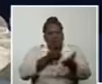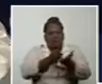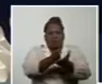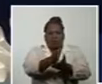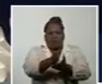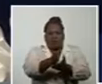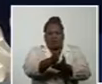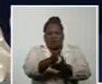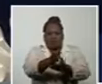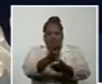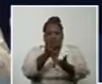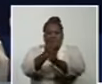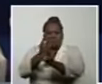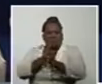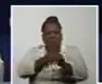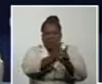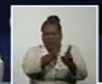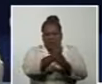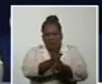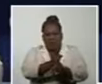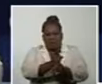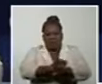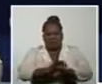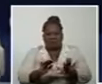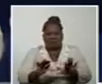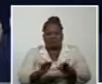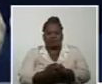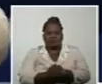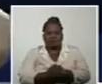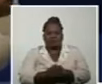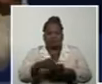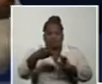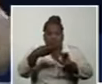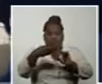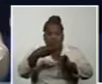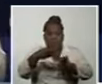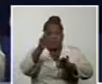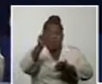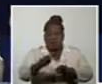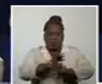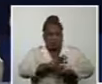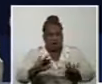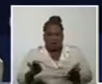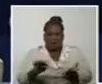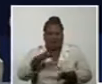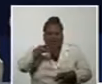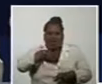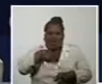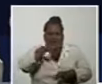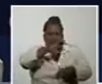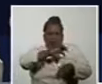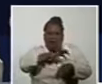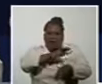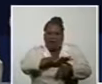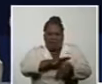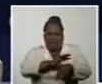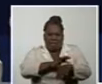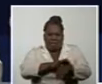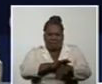transmitiendo con virus presente por lo menos. Y está el asintomático, el portador, que nunca ha